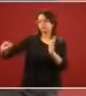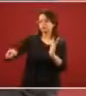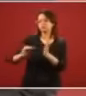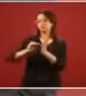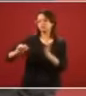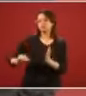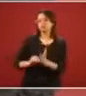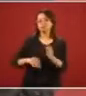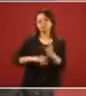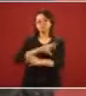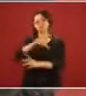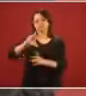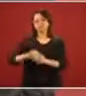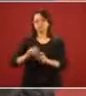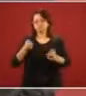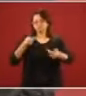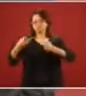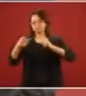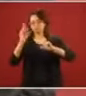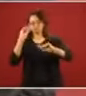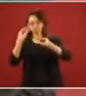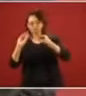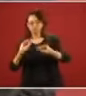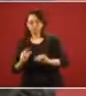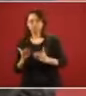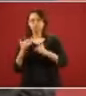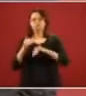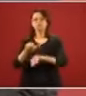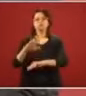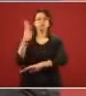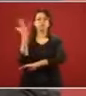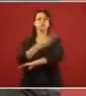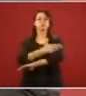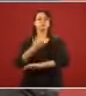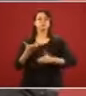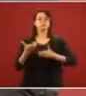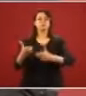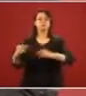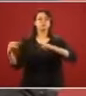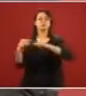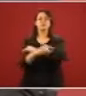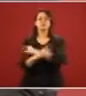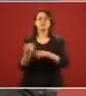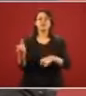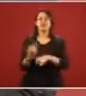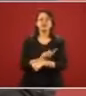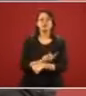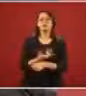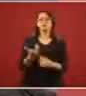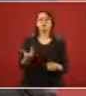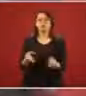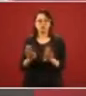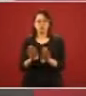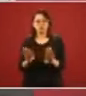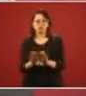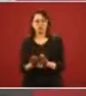tiene sobre las casetas, de cómo se está actuando,